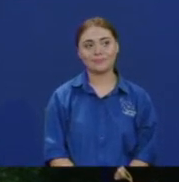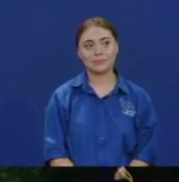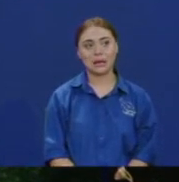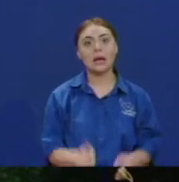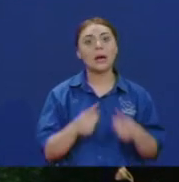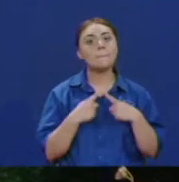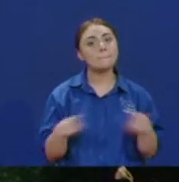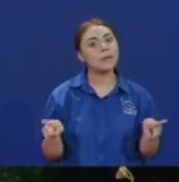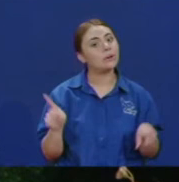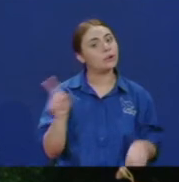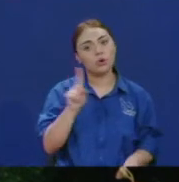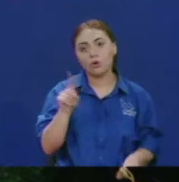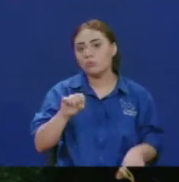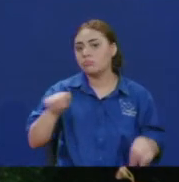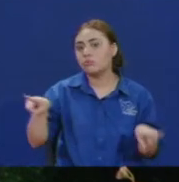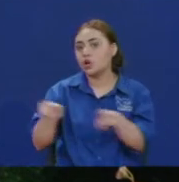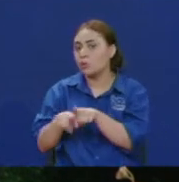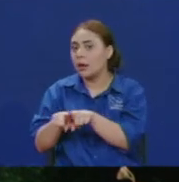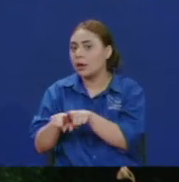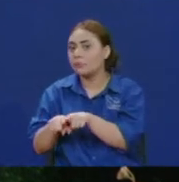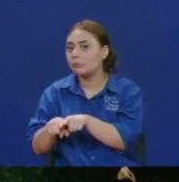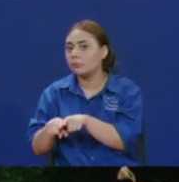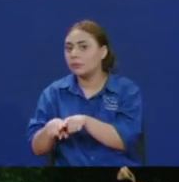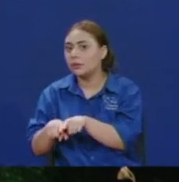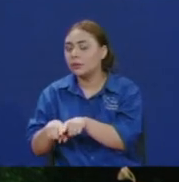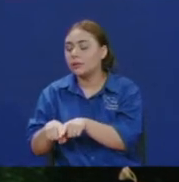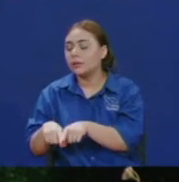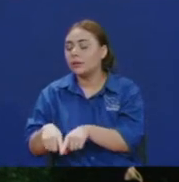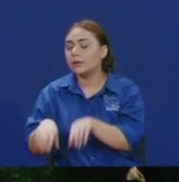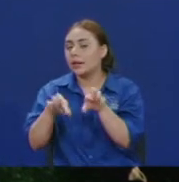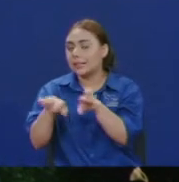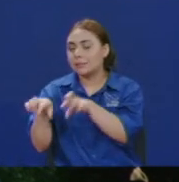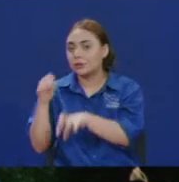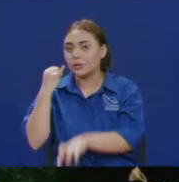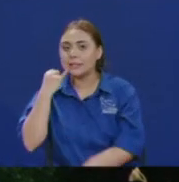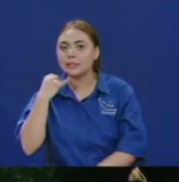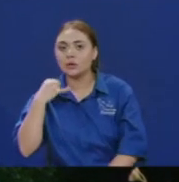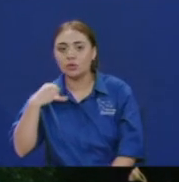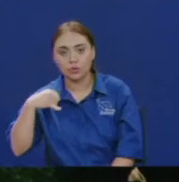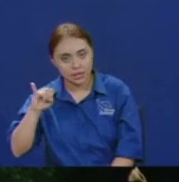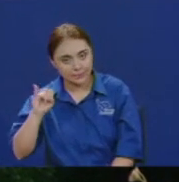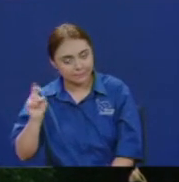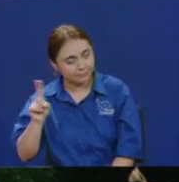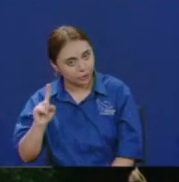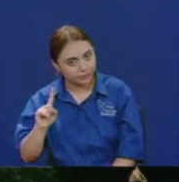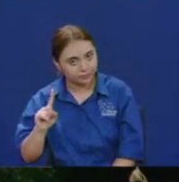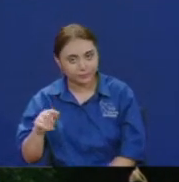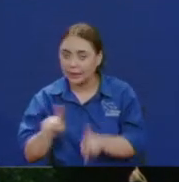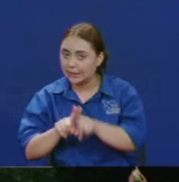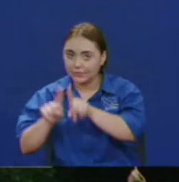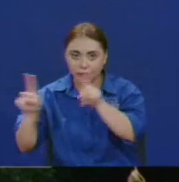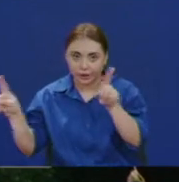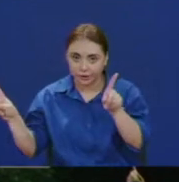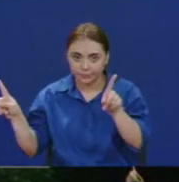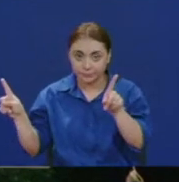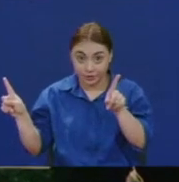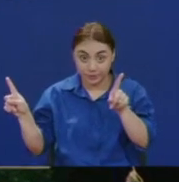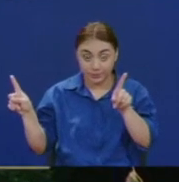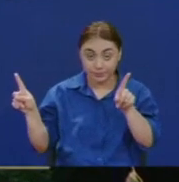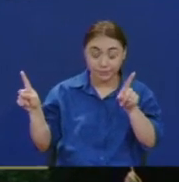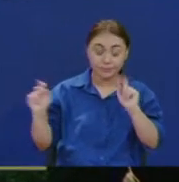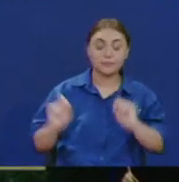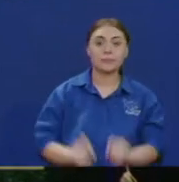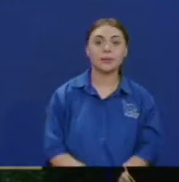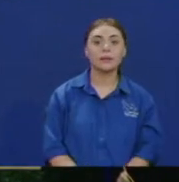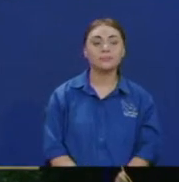pero no como los judíos. Los judíos no pueden celebrar la Pascua. Aunque la celebran, no la pueden